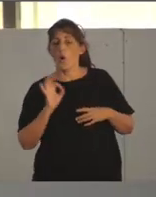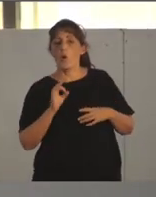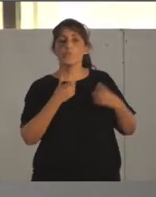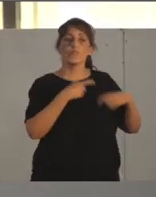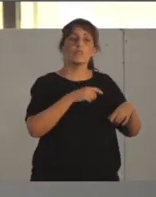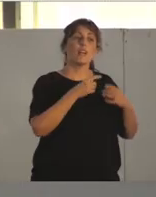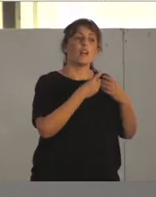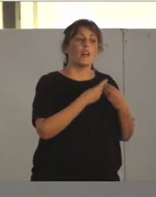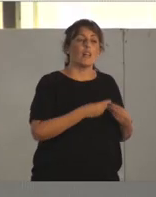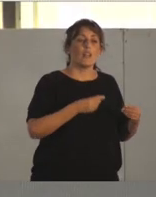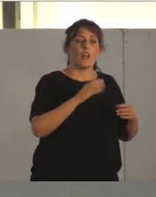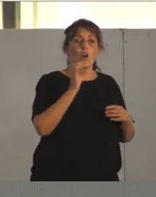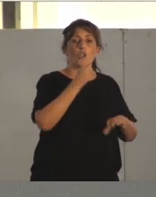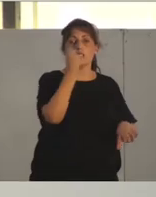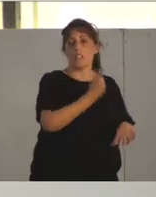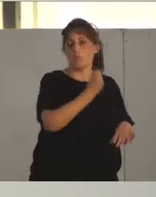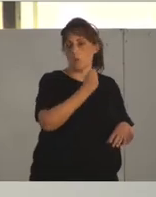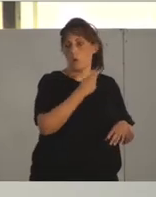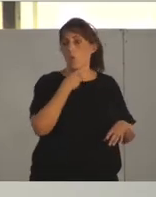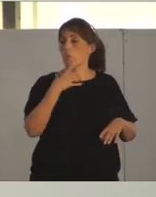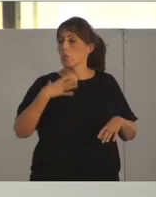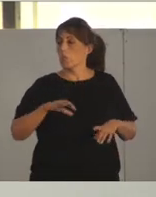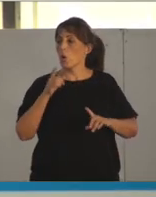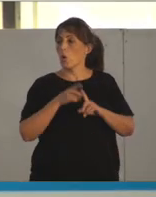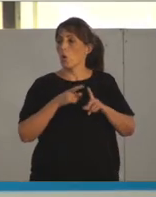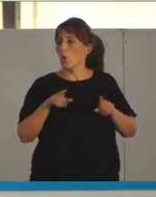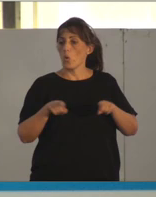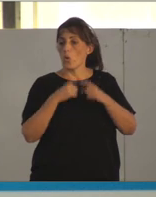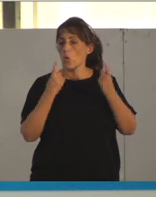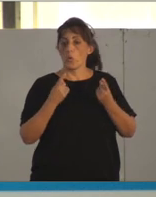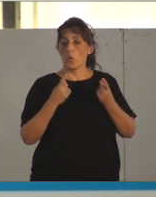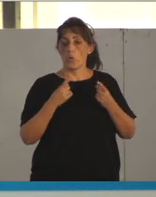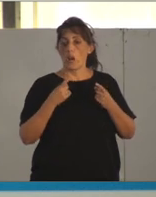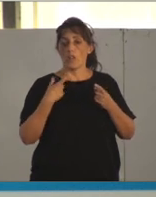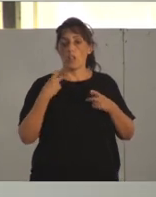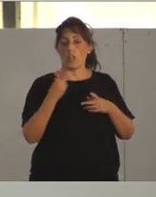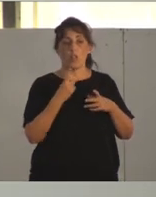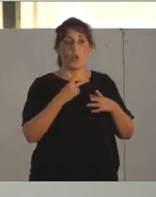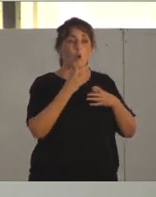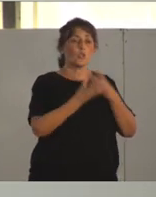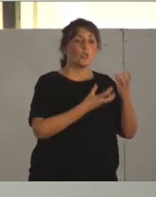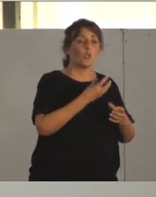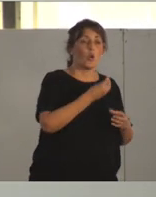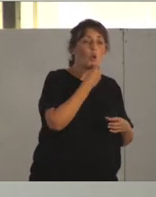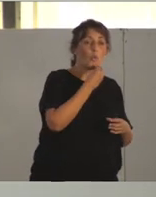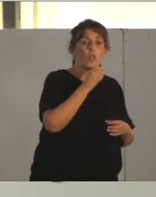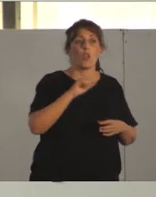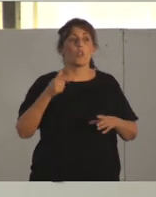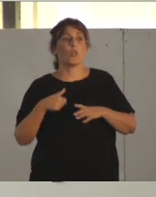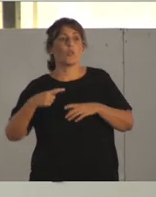pudiendo llegar a que suceda en casa lo mismo que sucede en Espace Navarra, en nuestros comedores. Todos comer lo